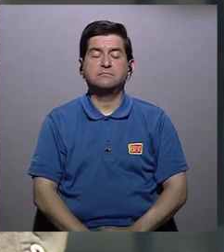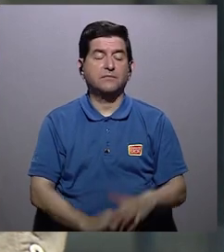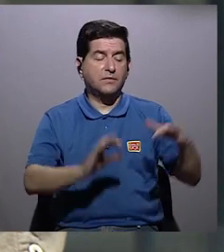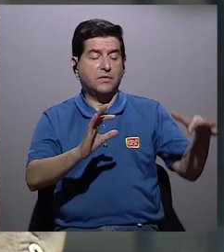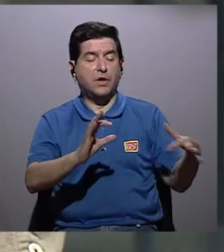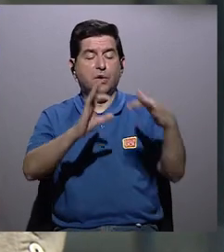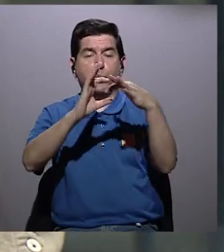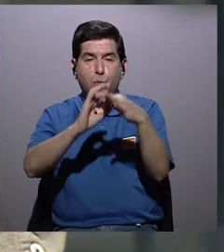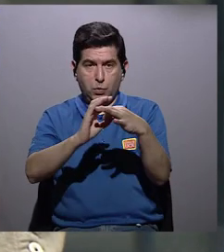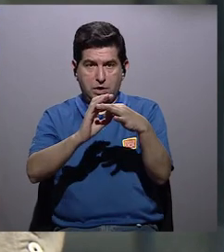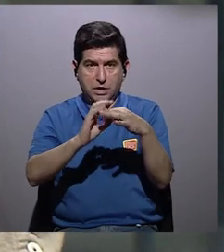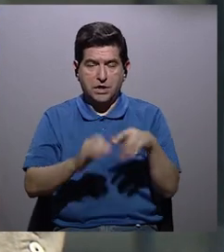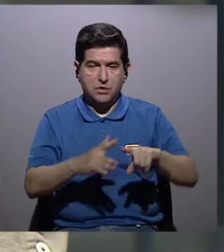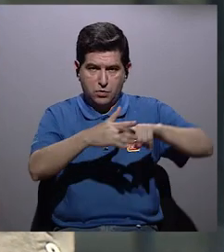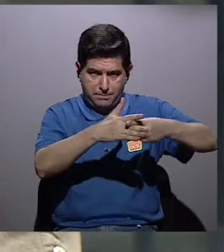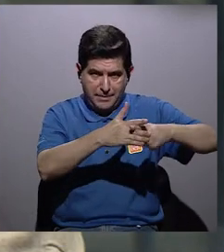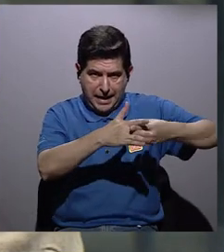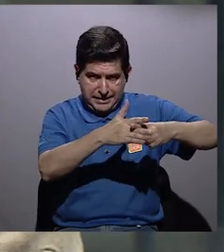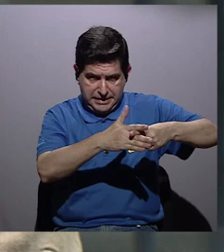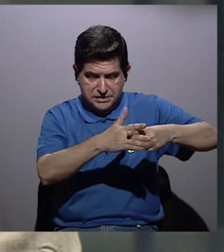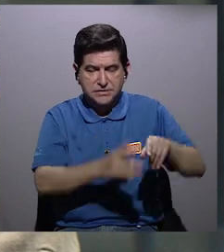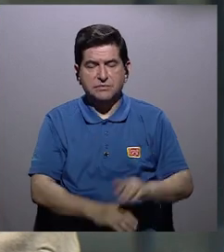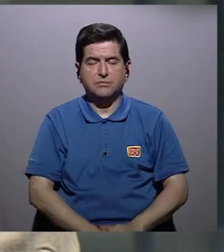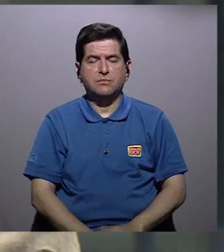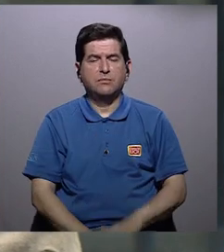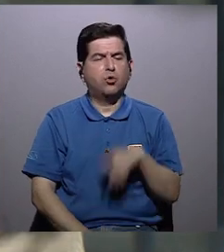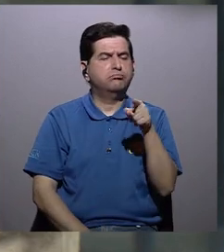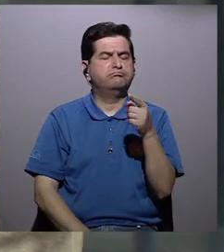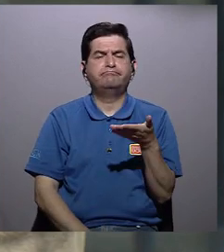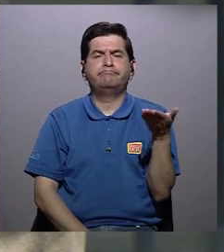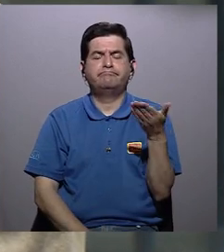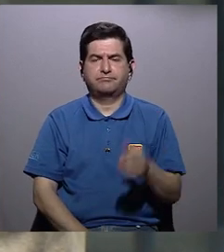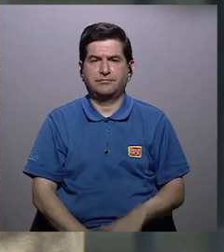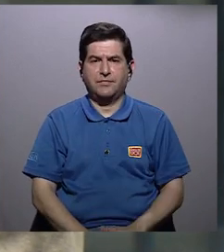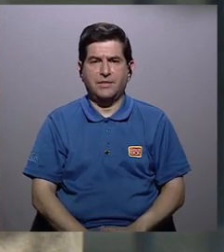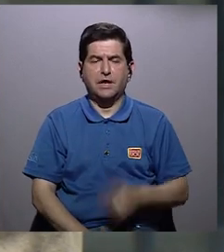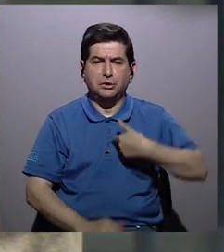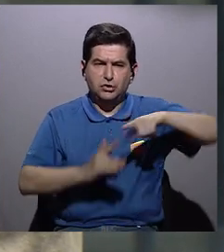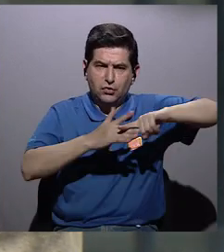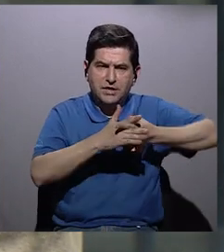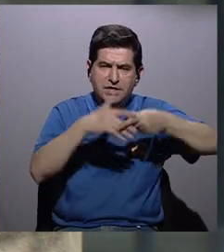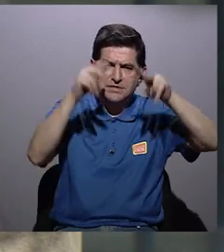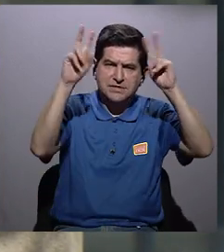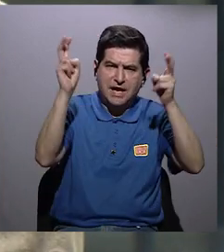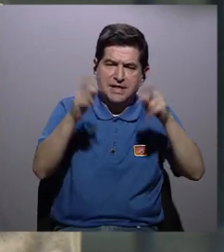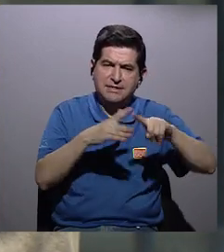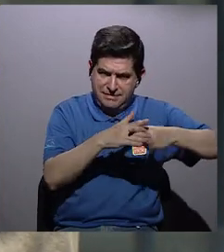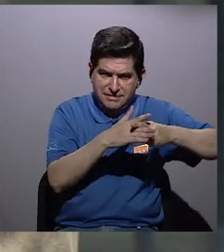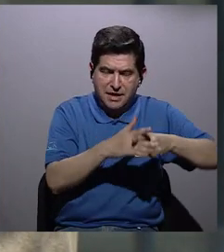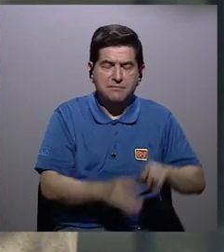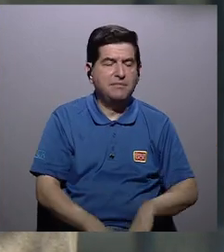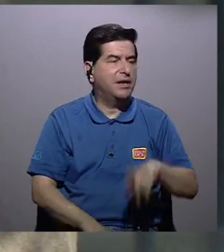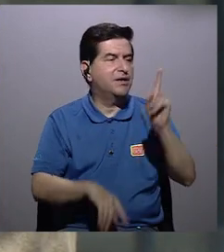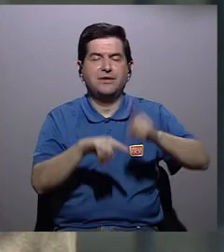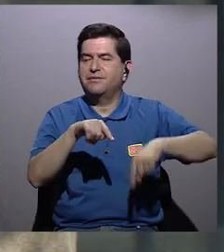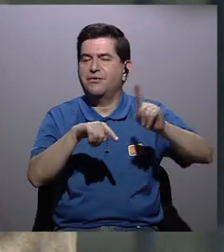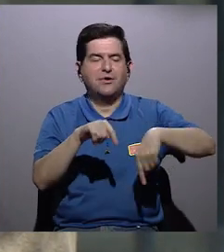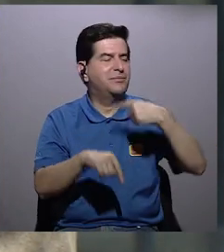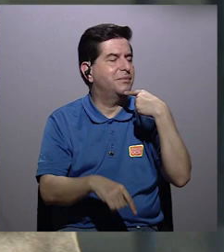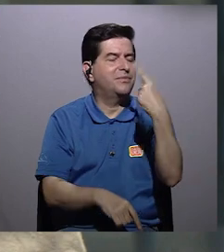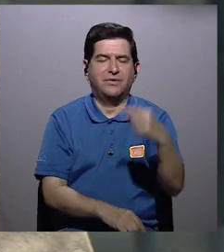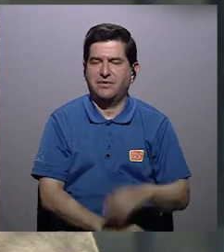Junto con este dispositivo, lo que lleva es entonces, por eso que inicié con el tema del dispositivo, a que no se pueda